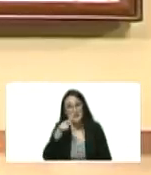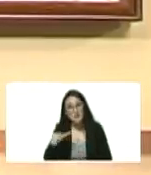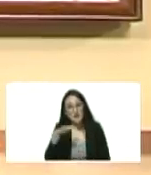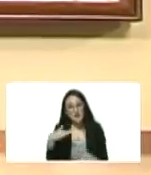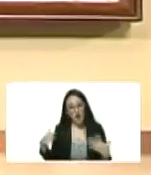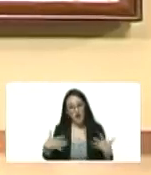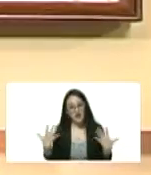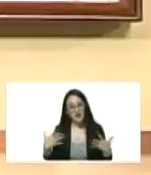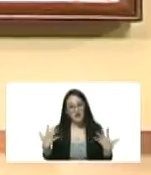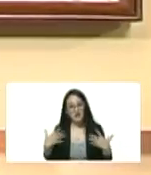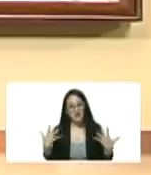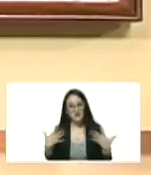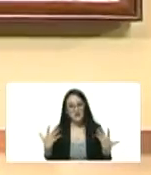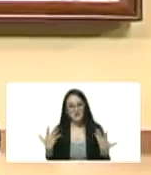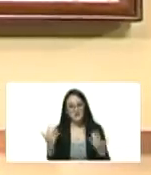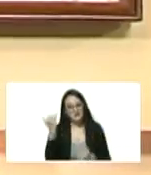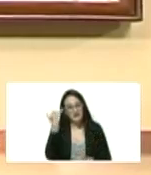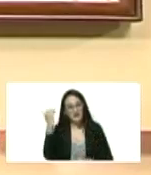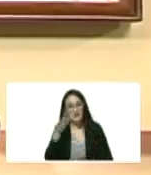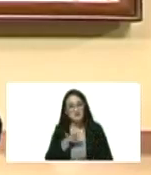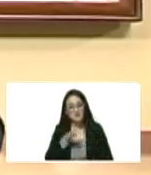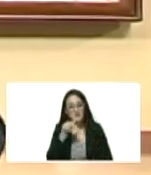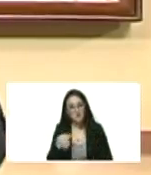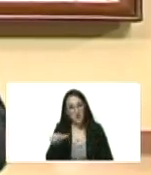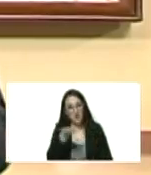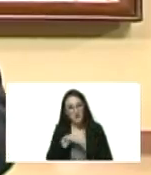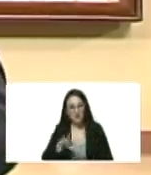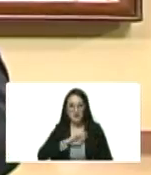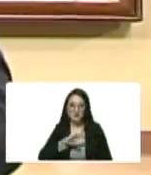alegre y creativo que es el pueblo de Venezuela.